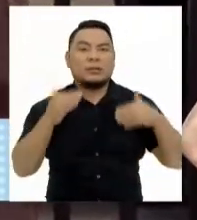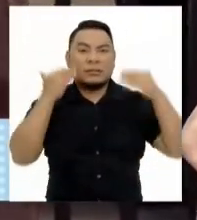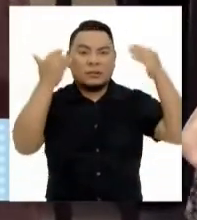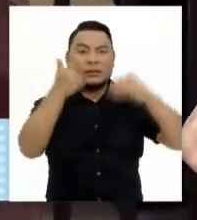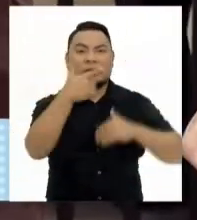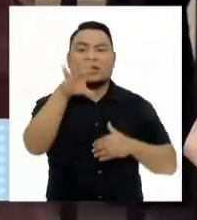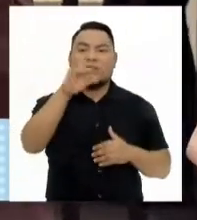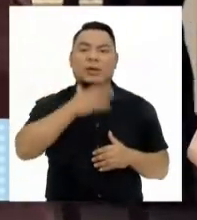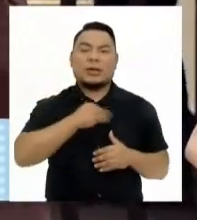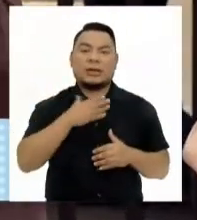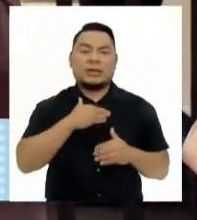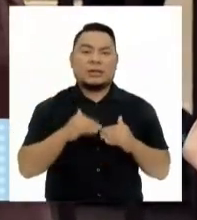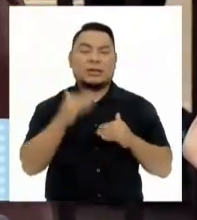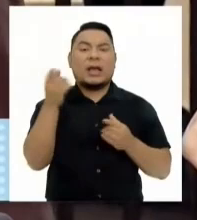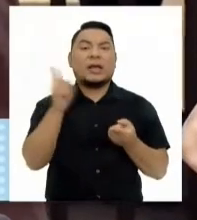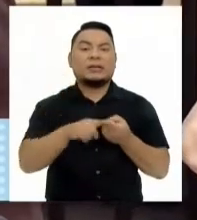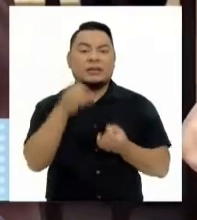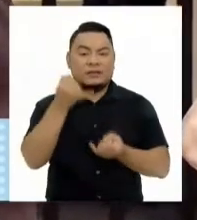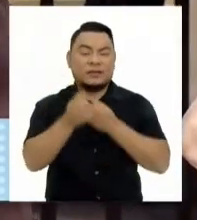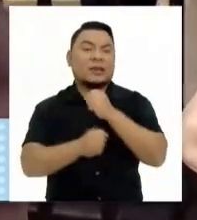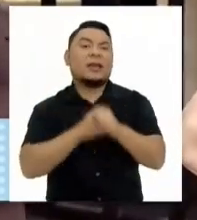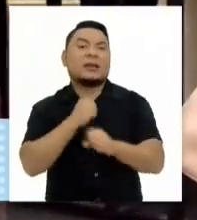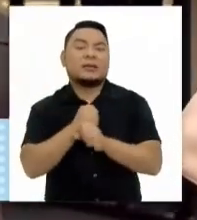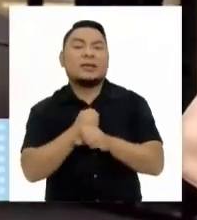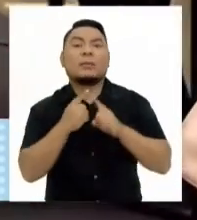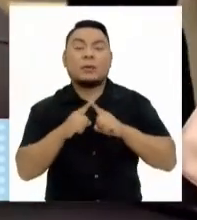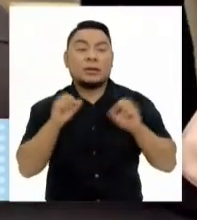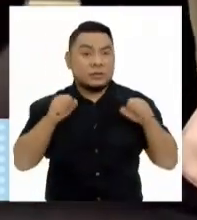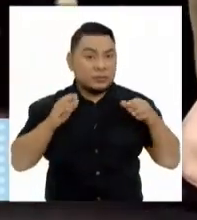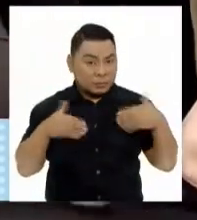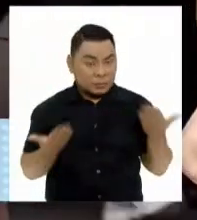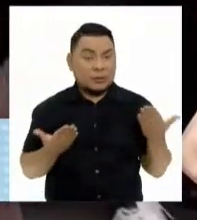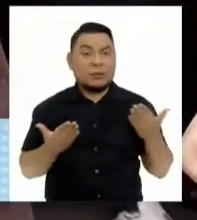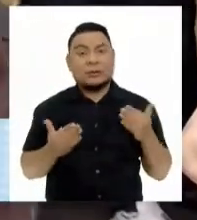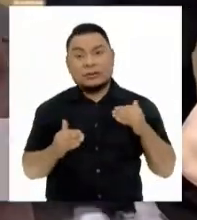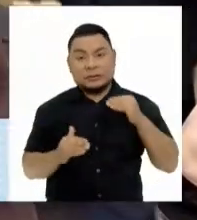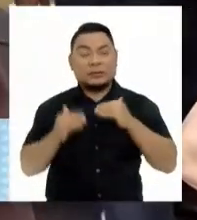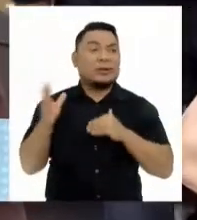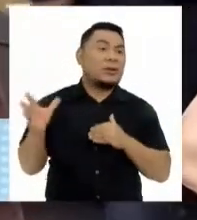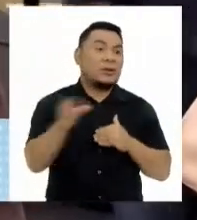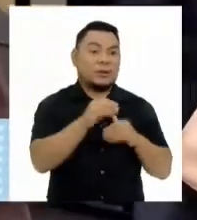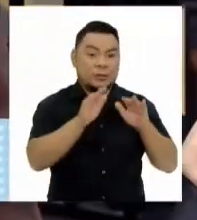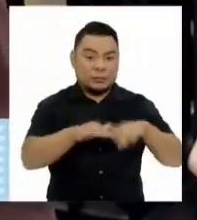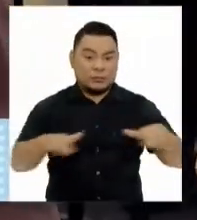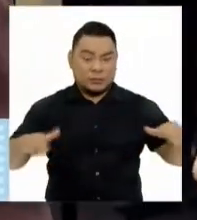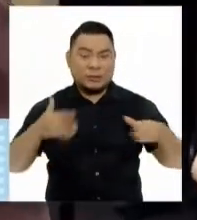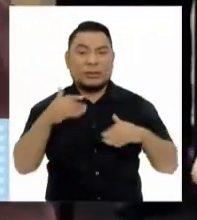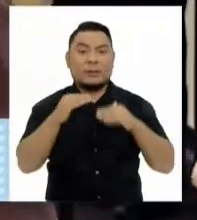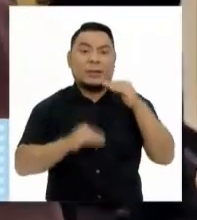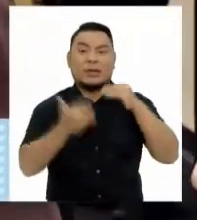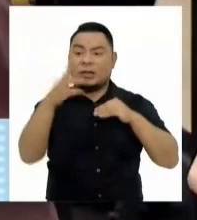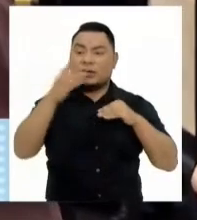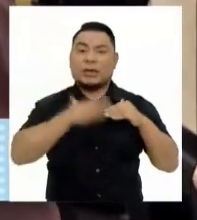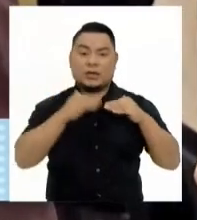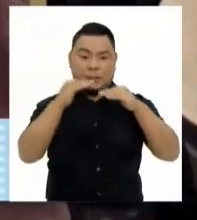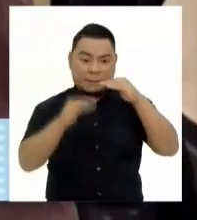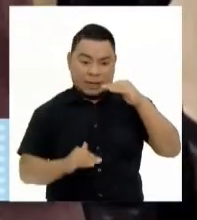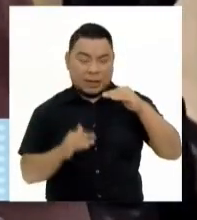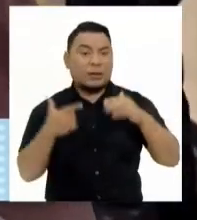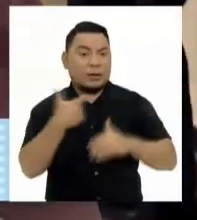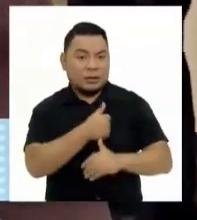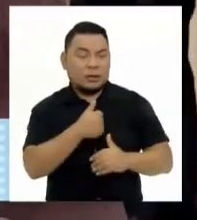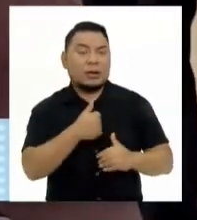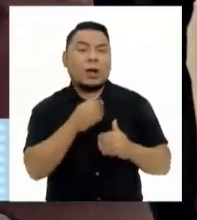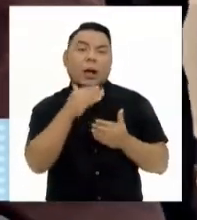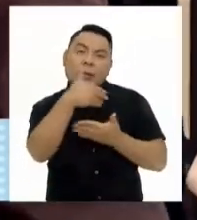de 18 años de aquí a fin de año. Pero si podemos superar eso y vacunar a los menores de 18 años, por lo menos a un porcentaje, pues